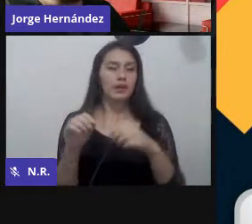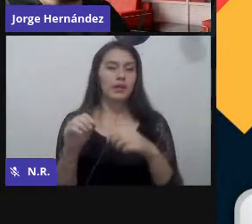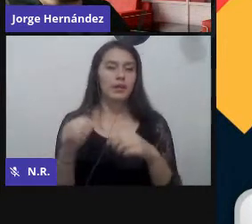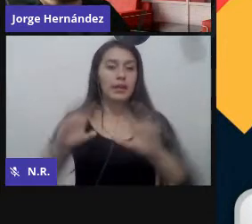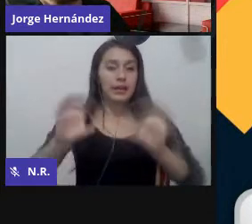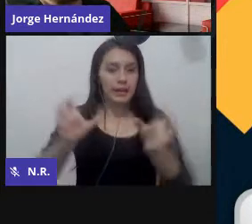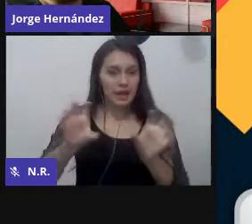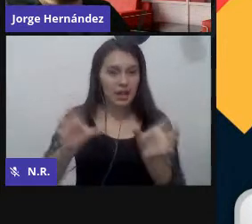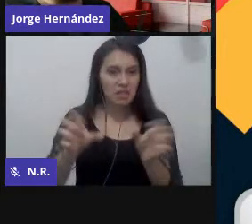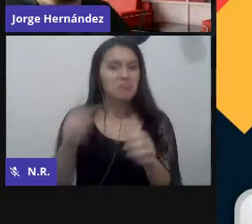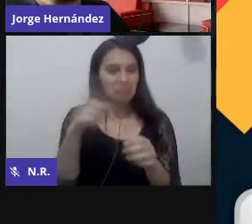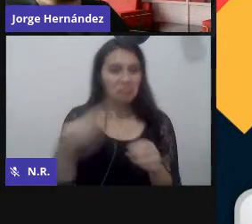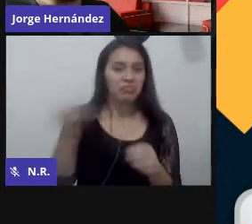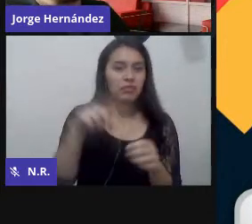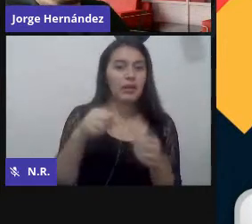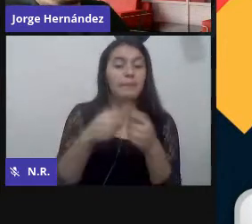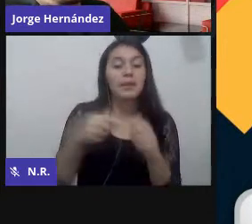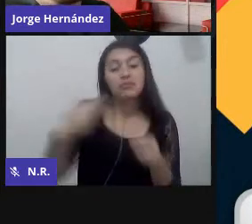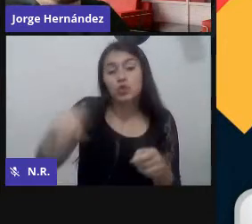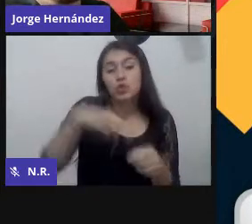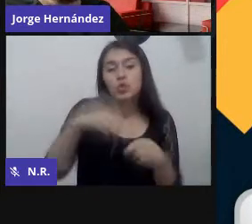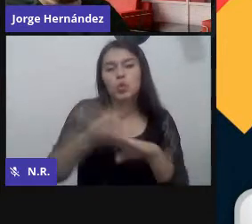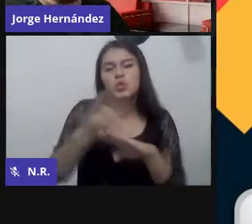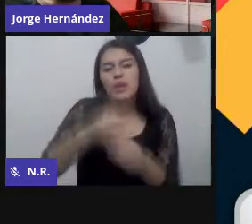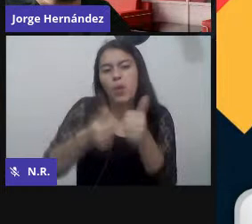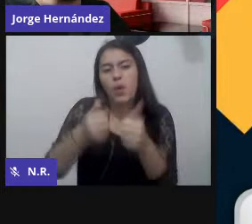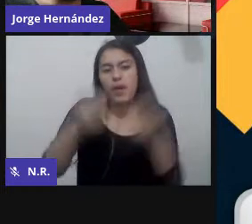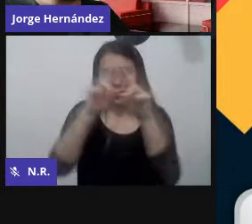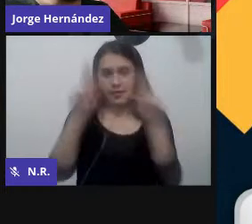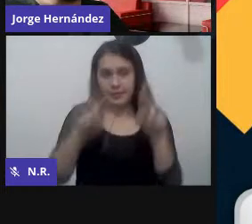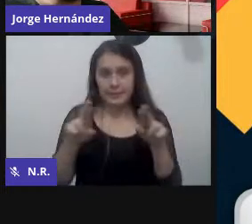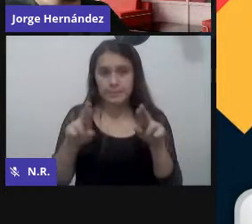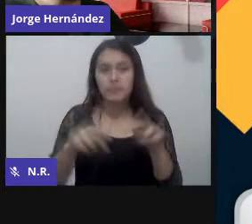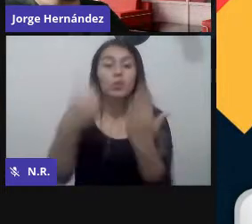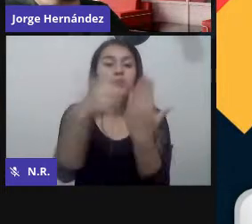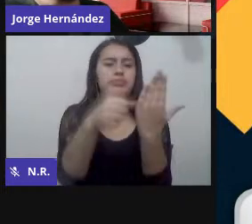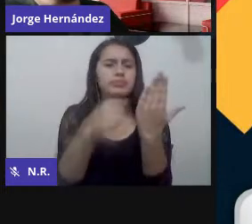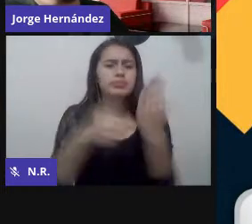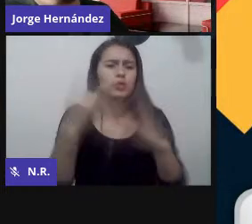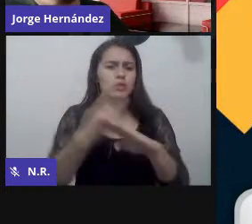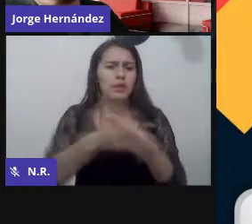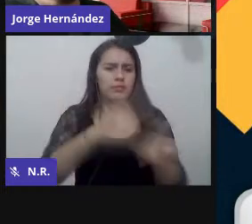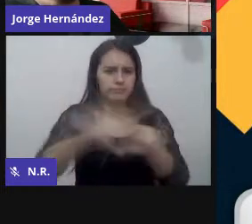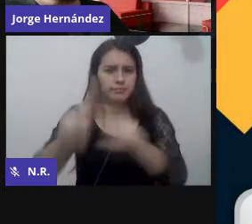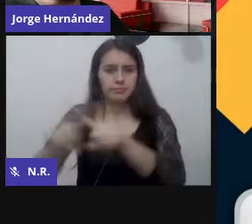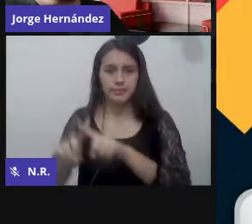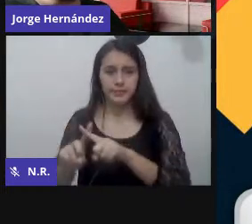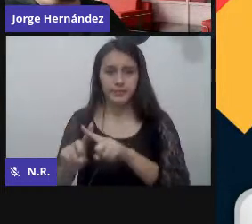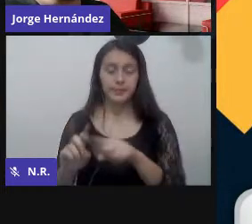caso se hace a través de internet, desde diferentes plataformas.